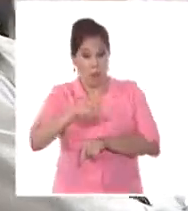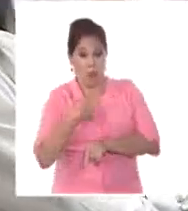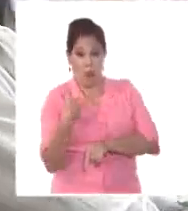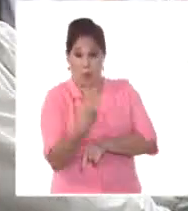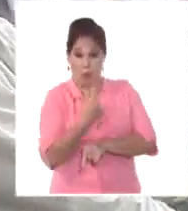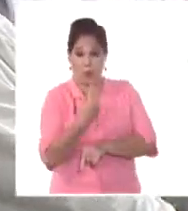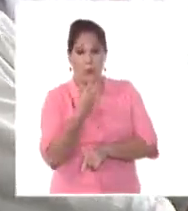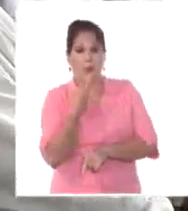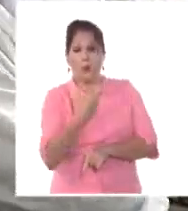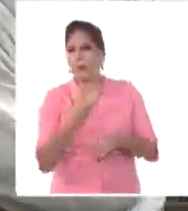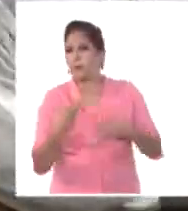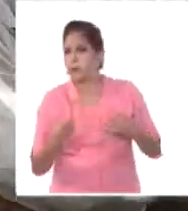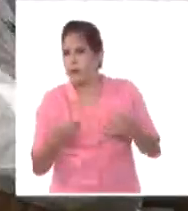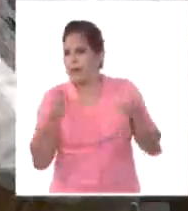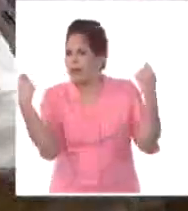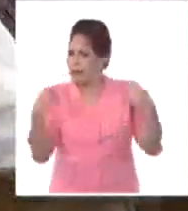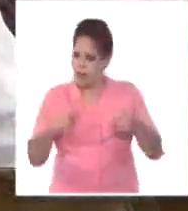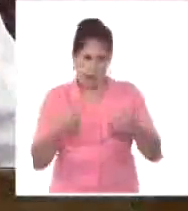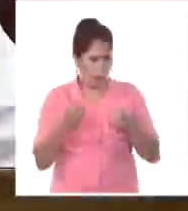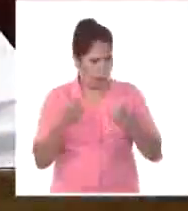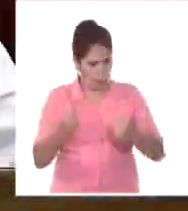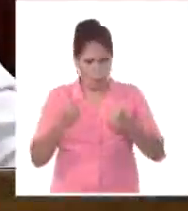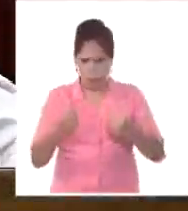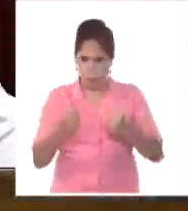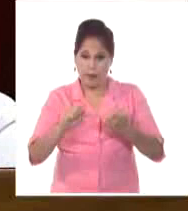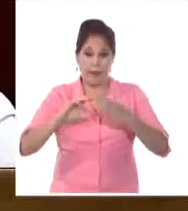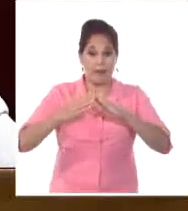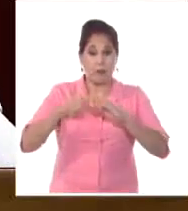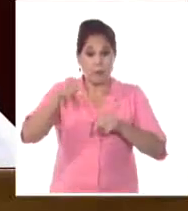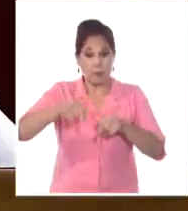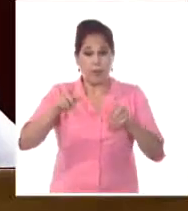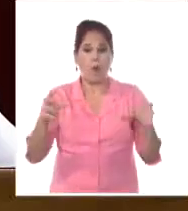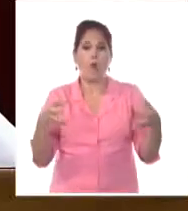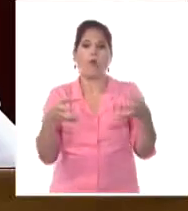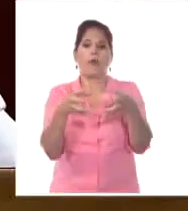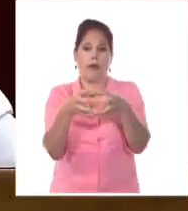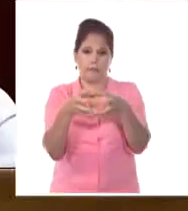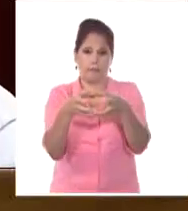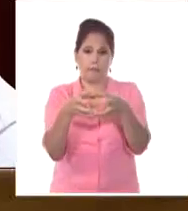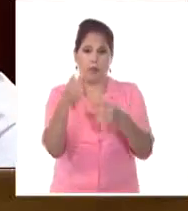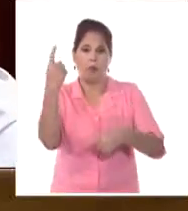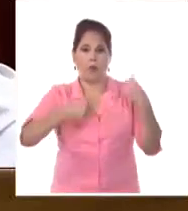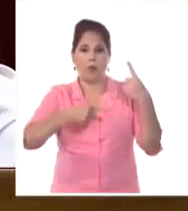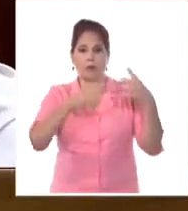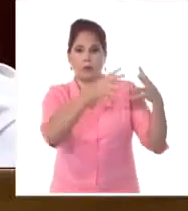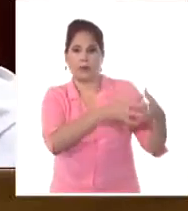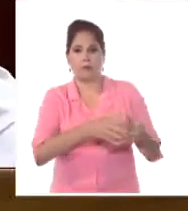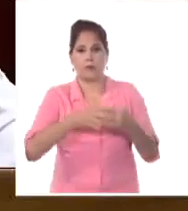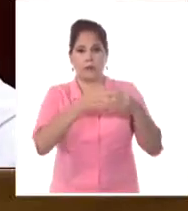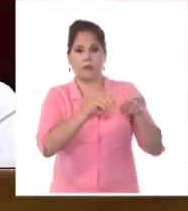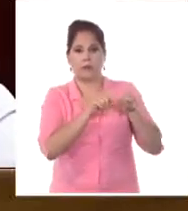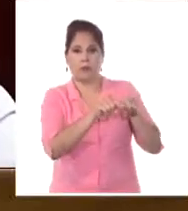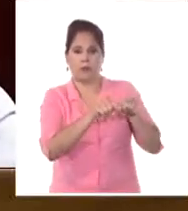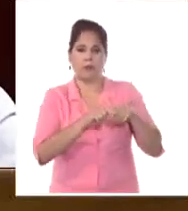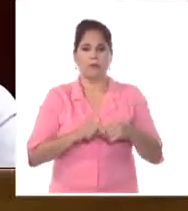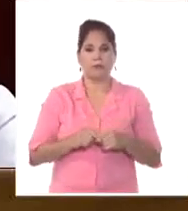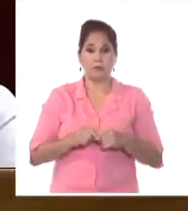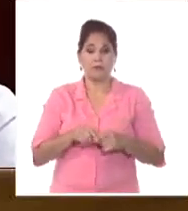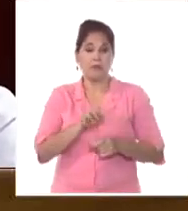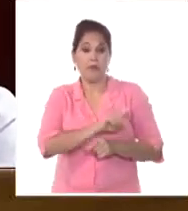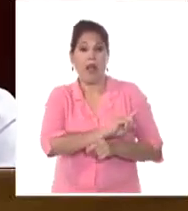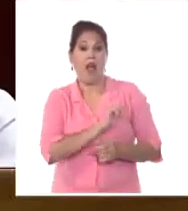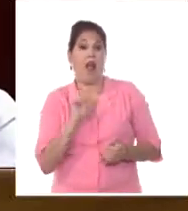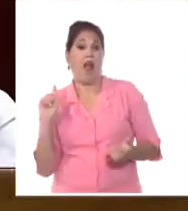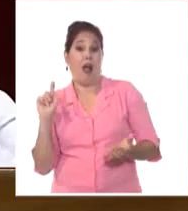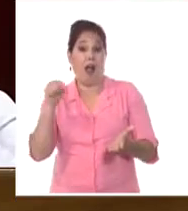nuestra respuesta tiene que ser, como lo hemos discutido en este evento, la unidad antiimperialista. Pero desde entonces hasta los